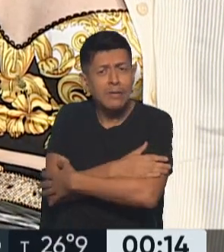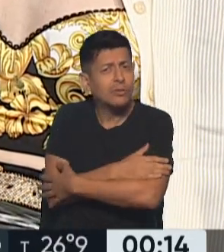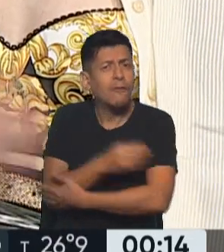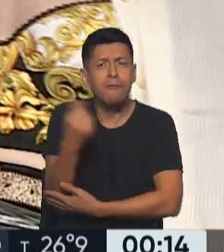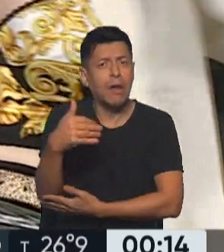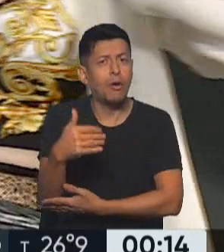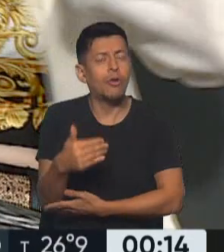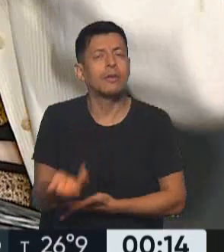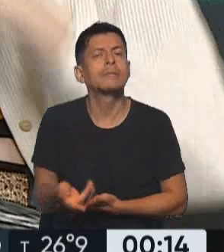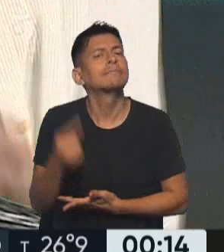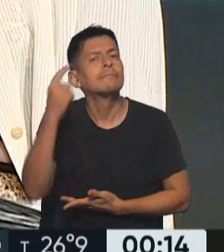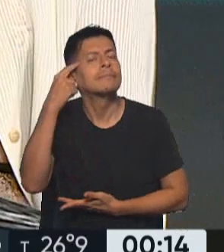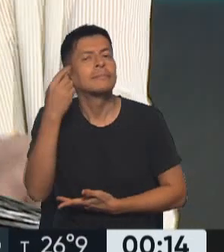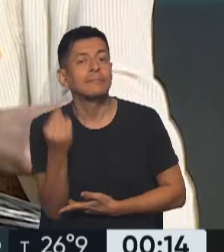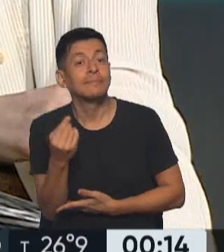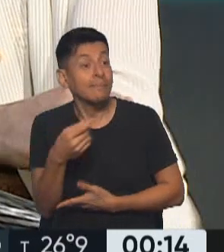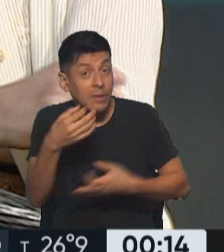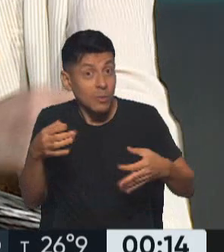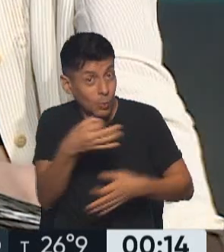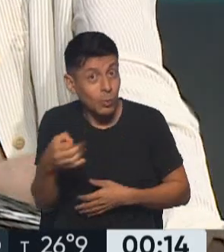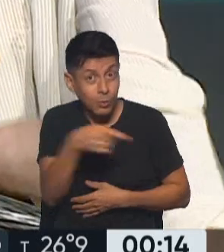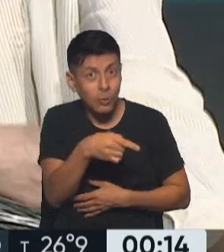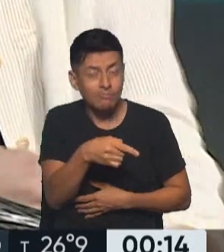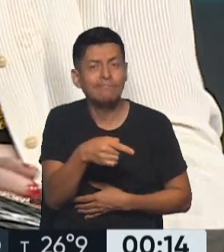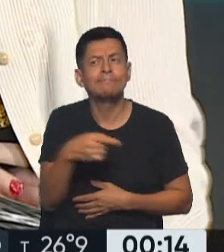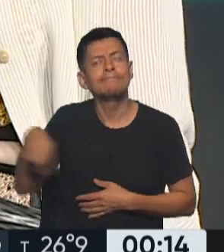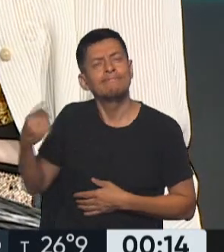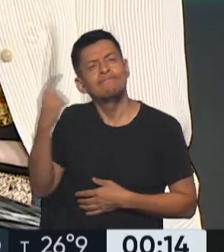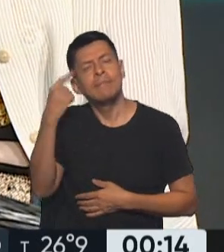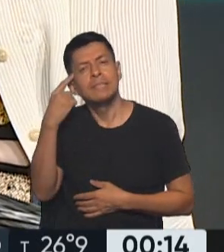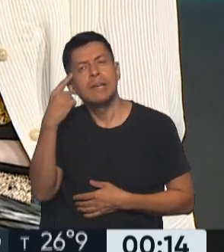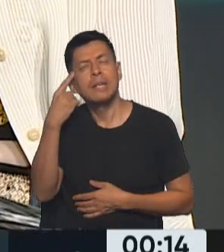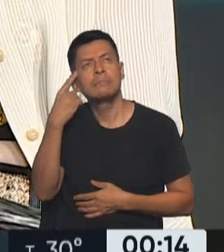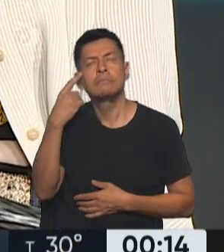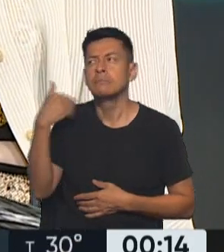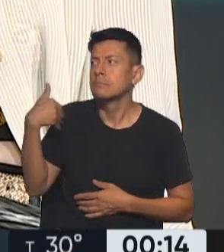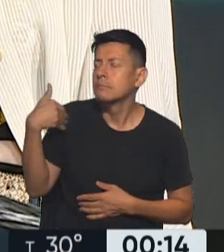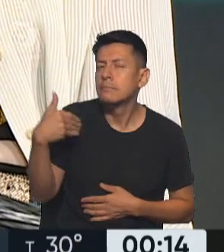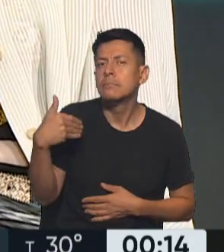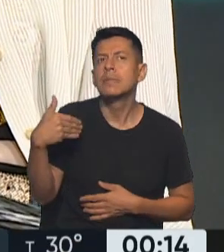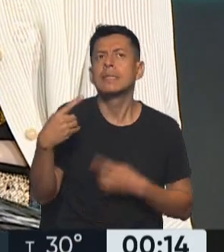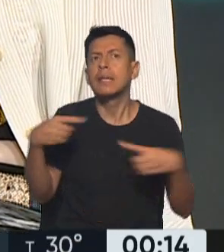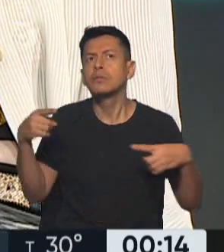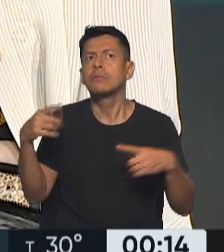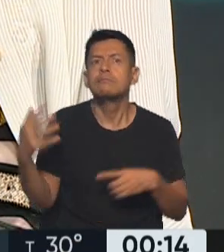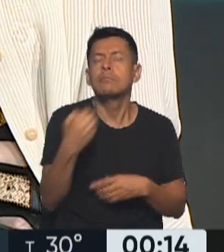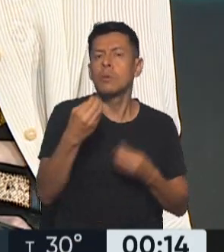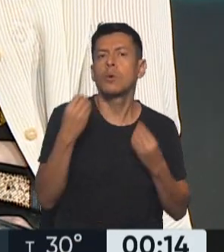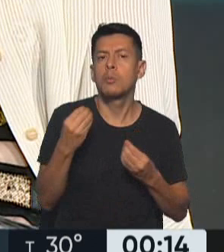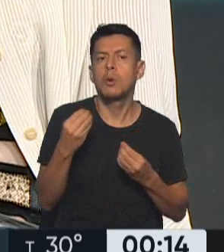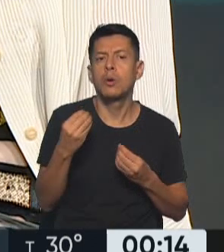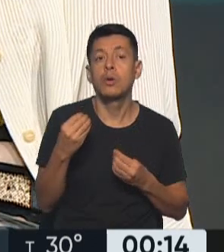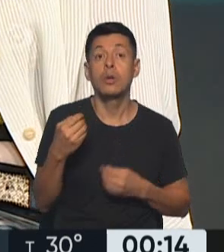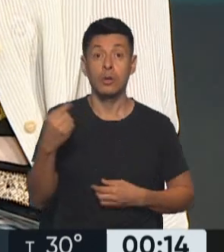fue pensado? Bueno, justamente con eso, porque pensábamos un poco en cómo se dio todo el encuentro de la canción, porque al final cuando yo entré